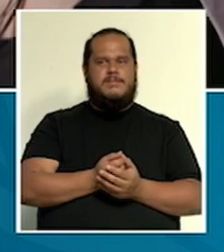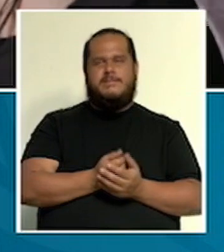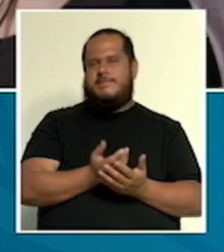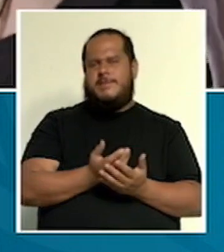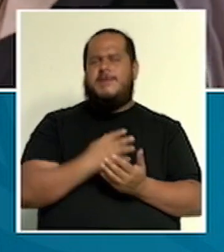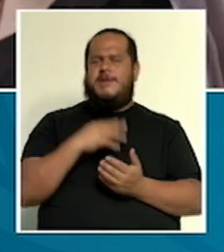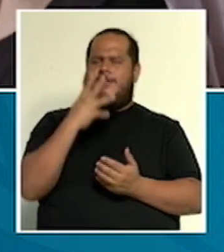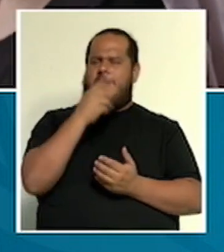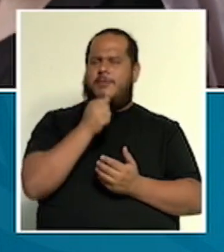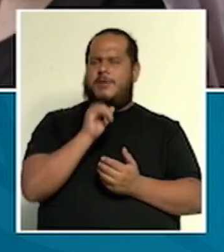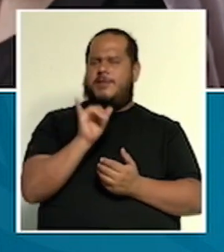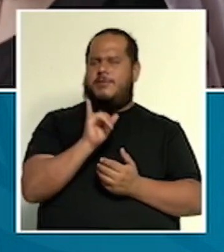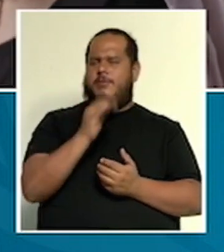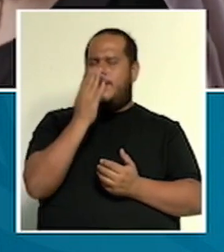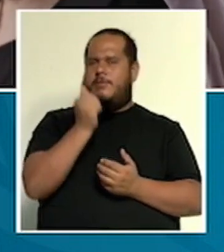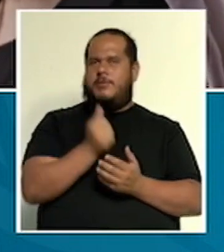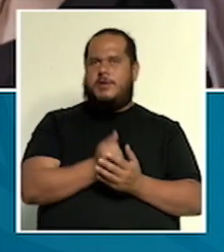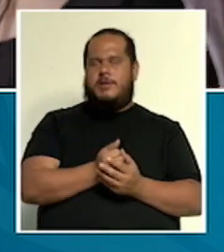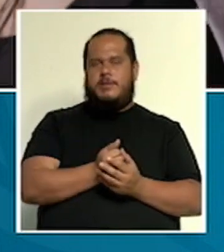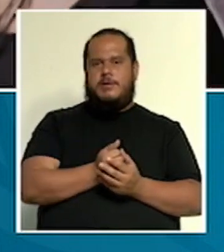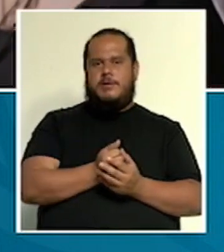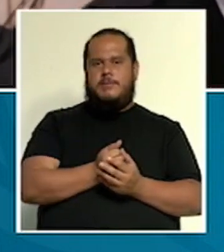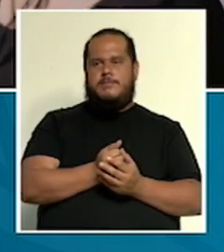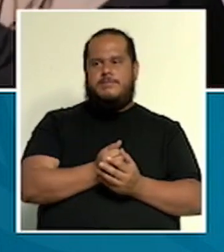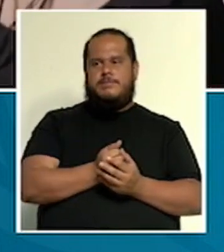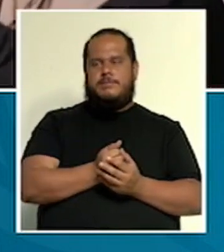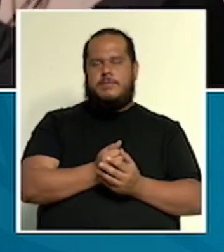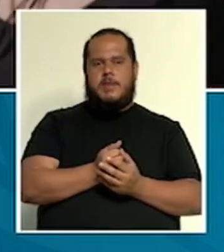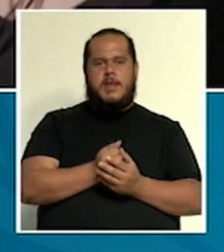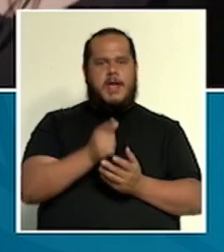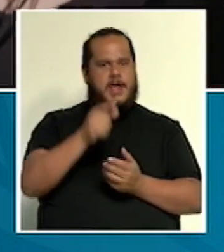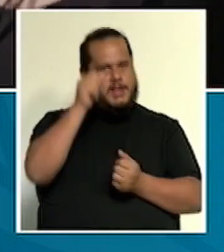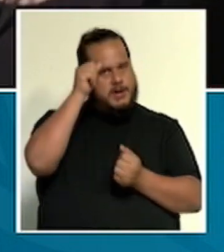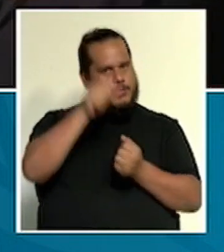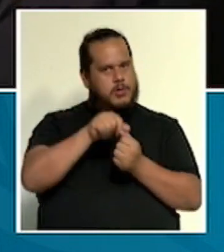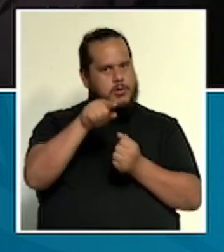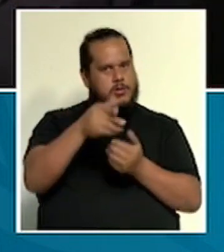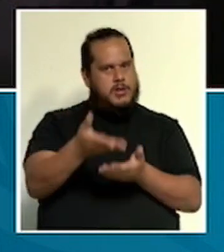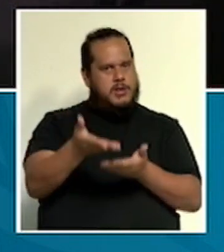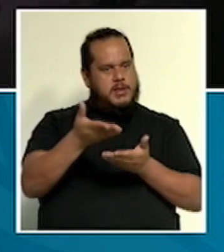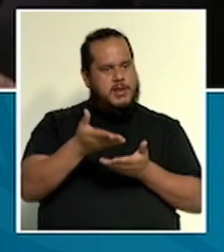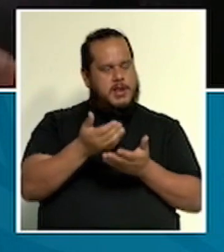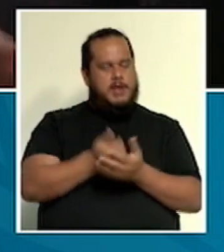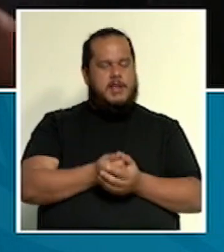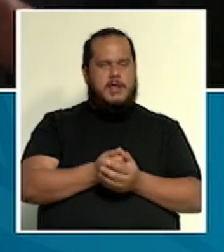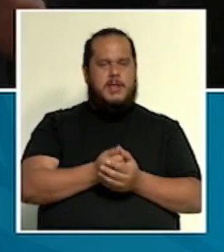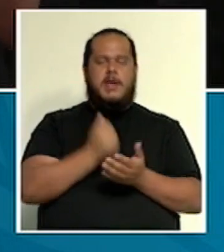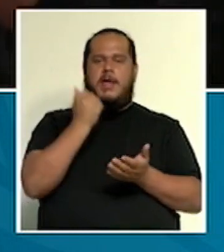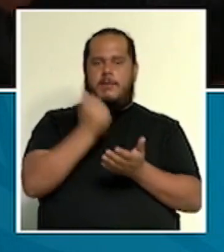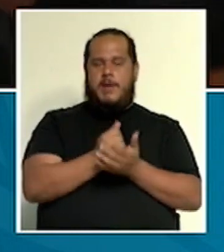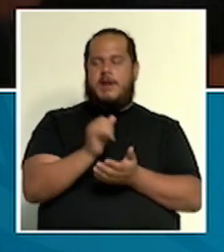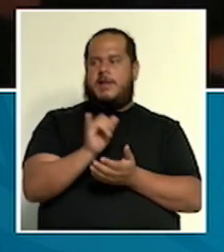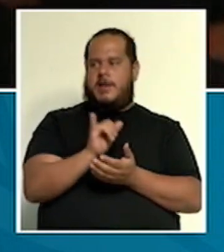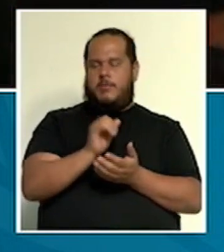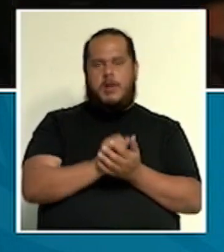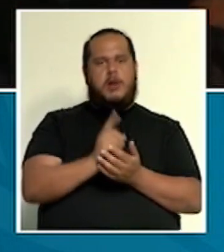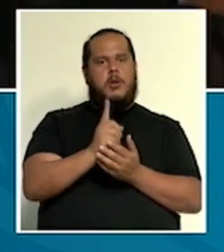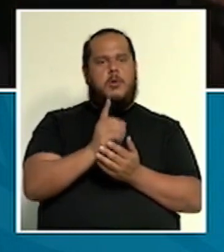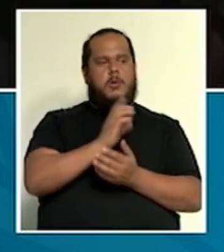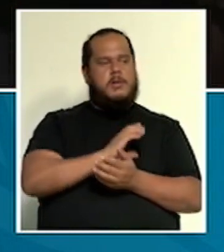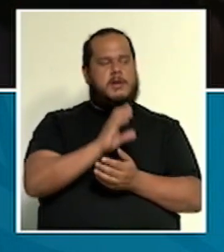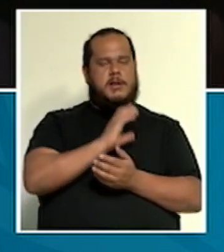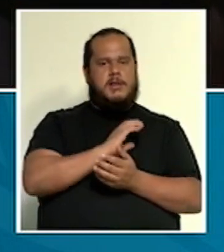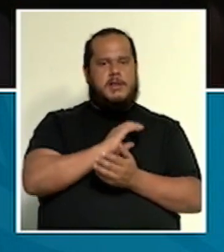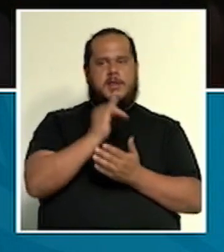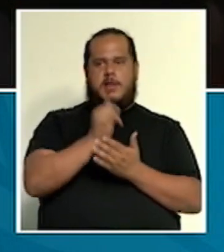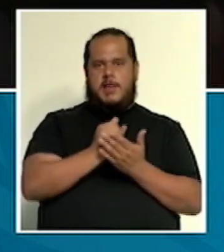Qué lindo también, porque este recuerdo que usted trae marca también una característica